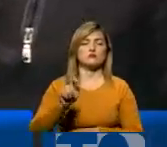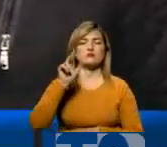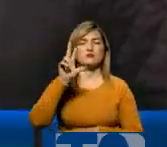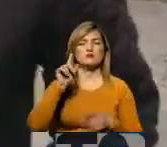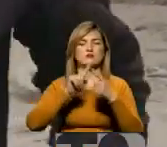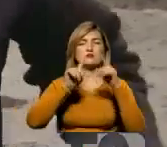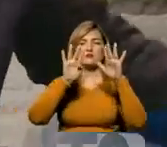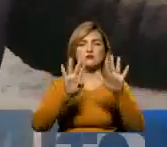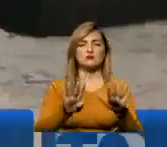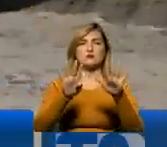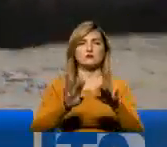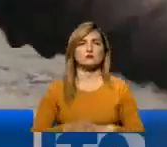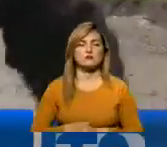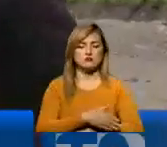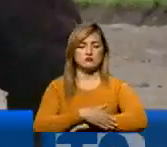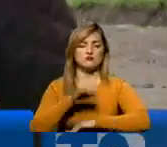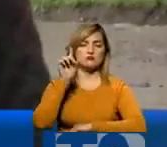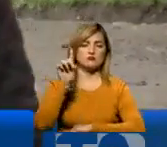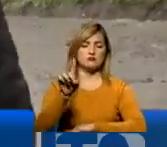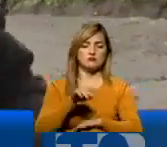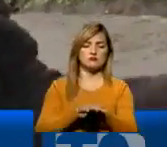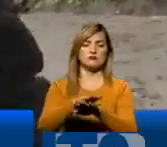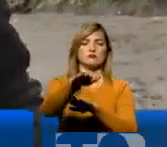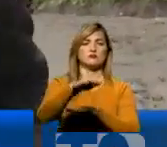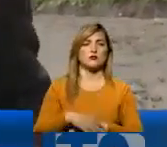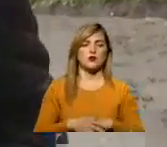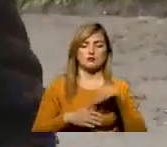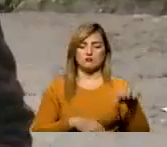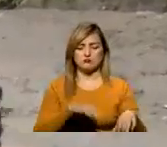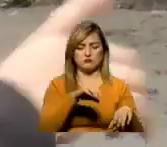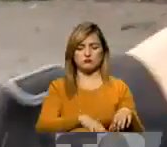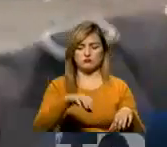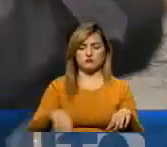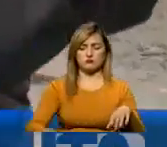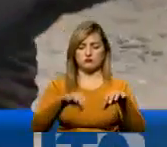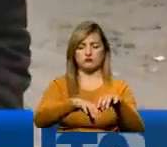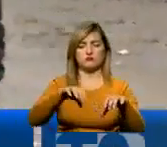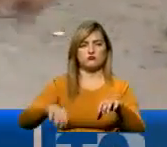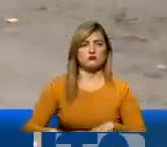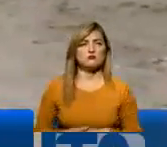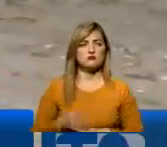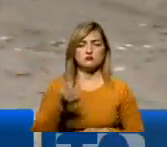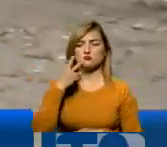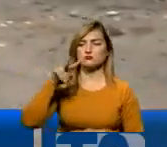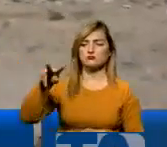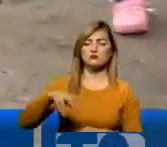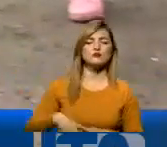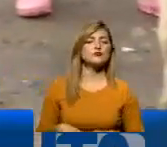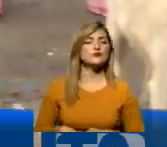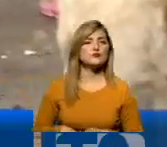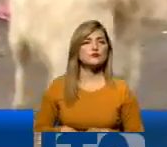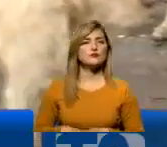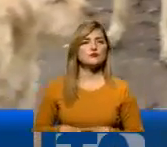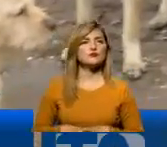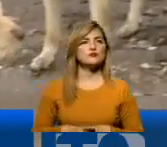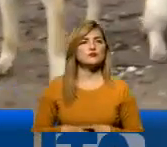la calle 9 y la calle D, la pavimentación o el adoquinado. Justamente en este momento vamos a observar cómo luce